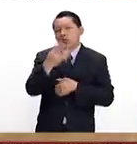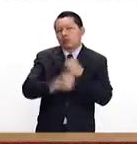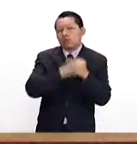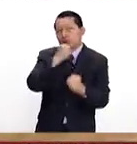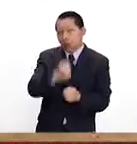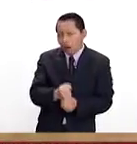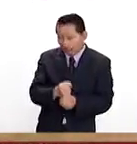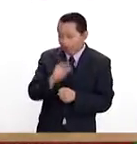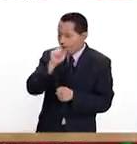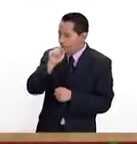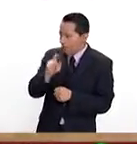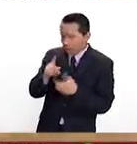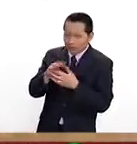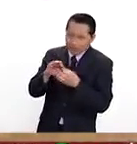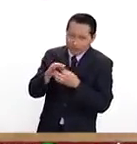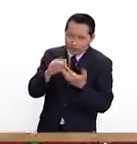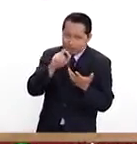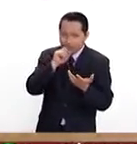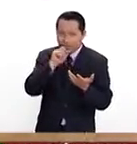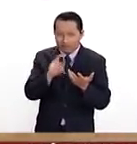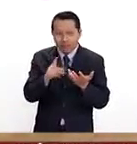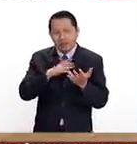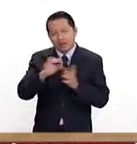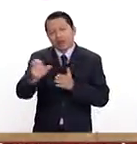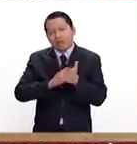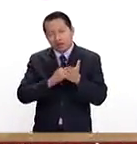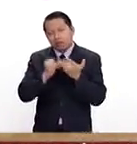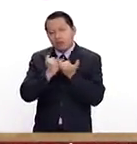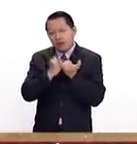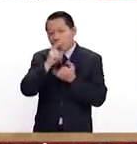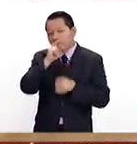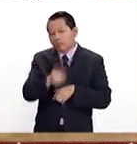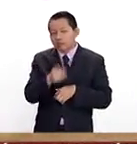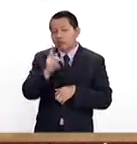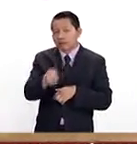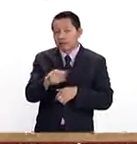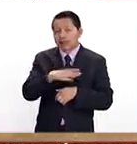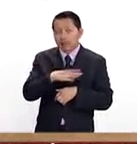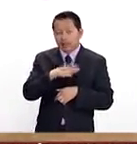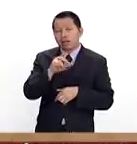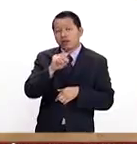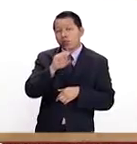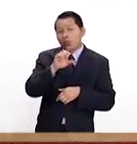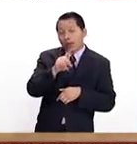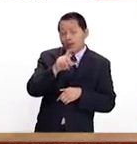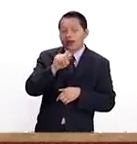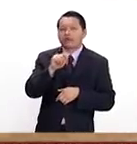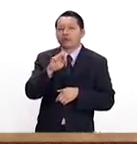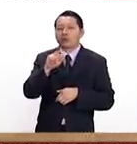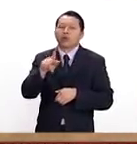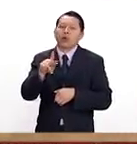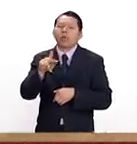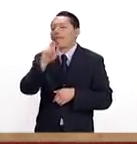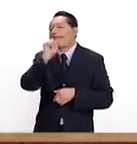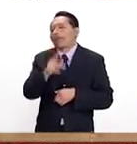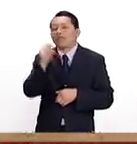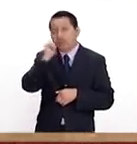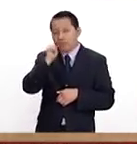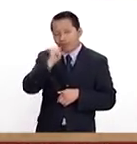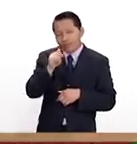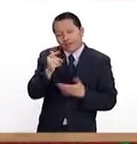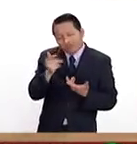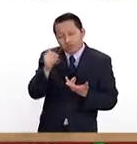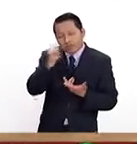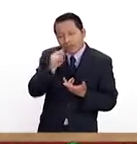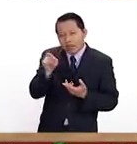años al menos, ¿no? Por lo menos Según 4 el años. calendario Que sean electoral, 4. que es la aceptación justamente de Donald Trump. Como siempre, tus análisis